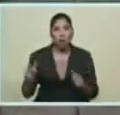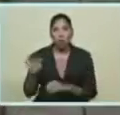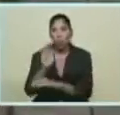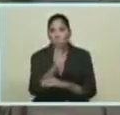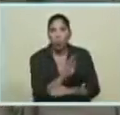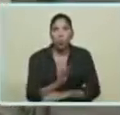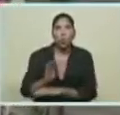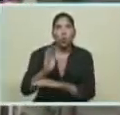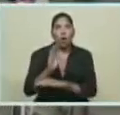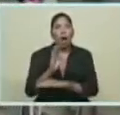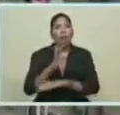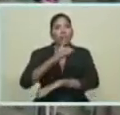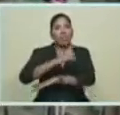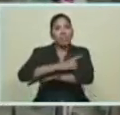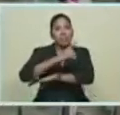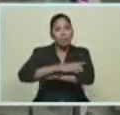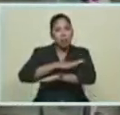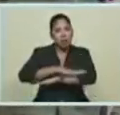con una disciplina